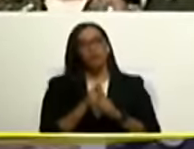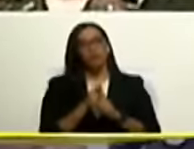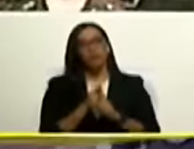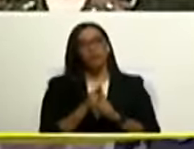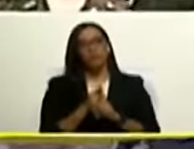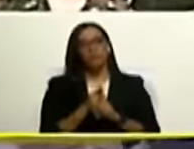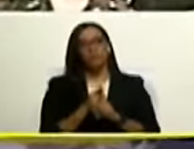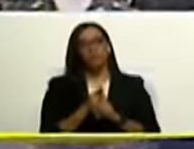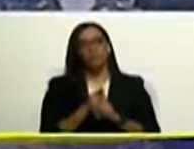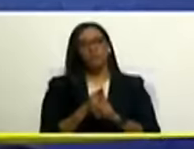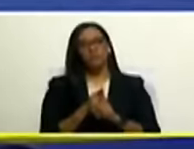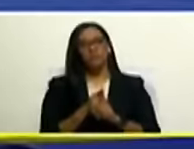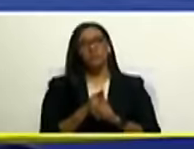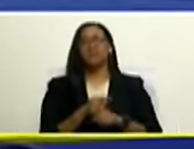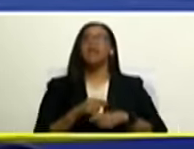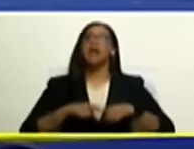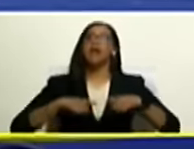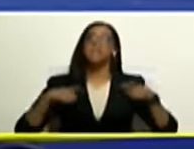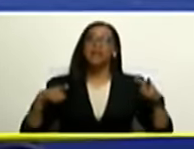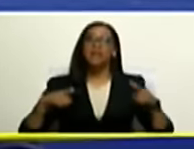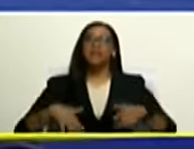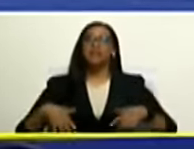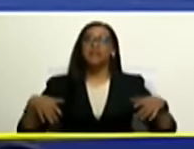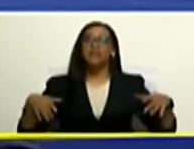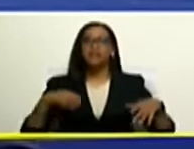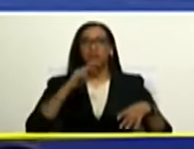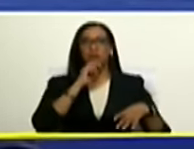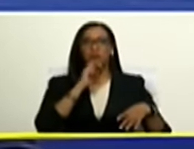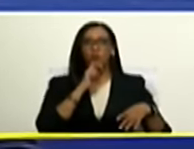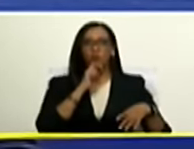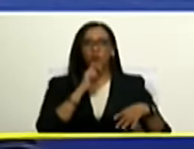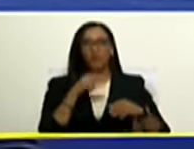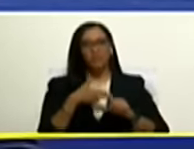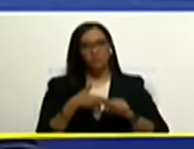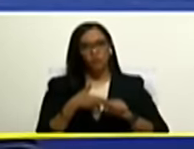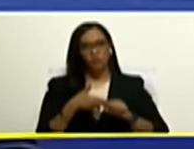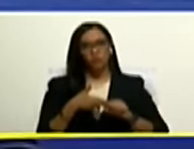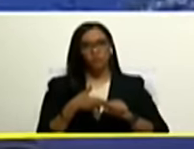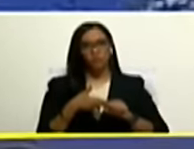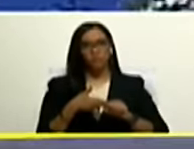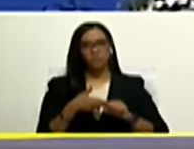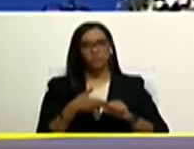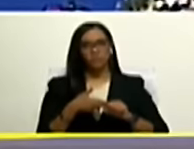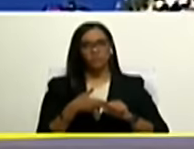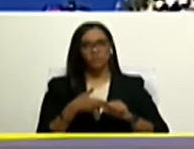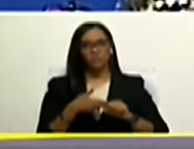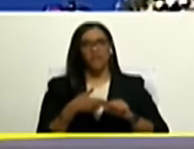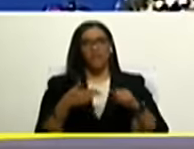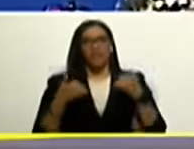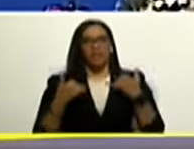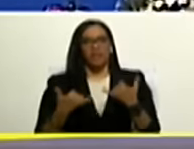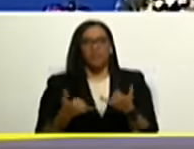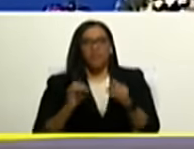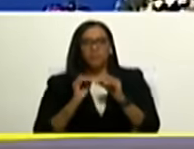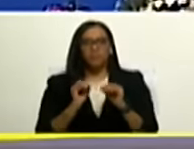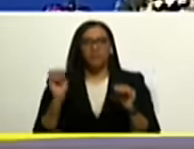Padrino, era la inmensa riqueza en oro y petróleo que ya apuntaba a